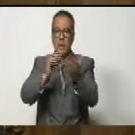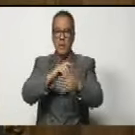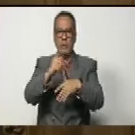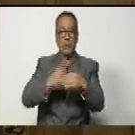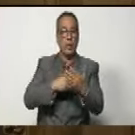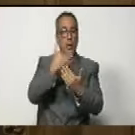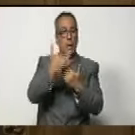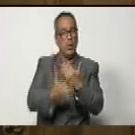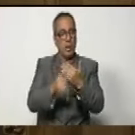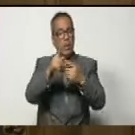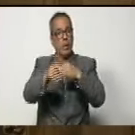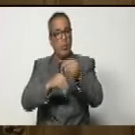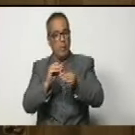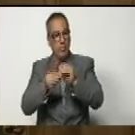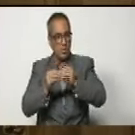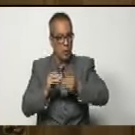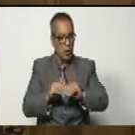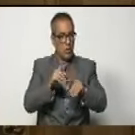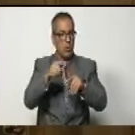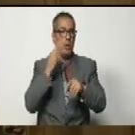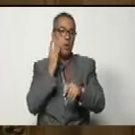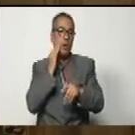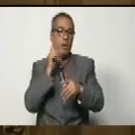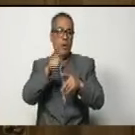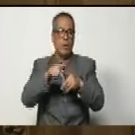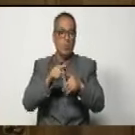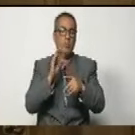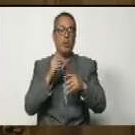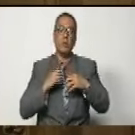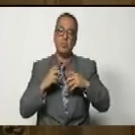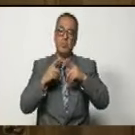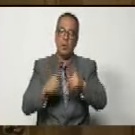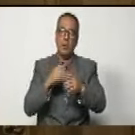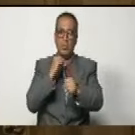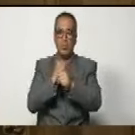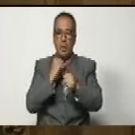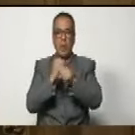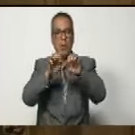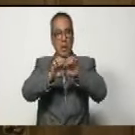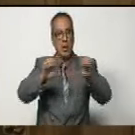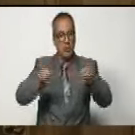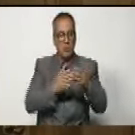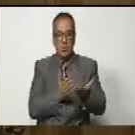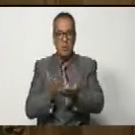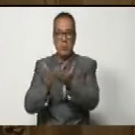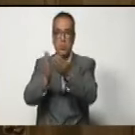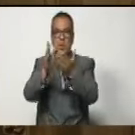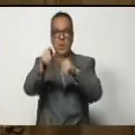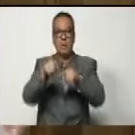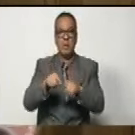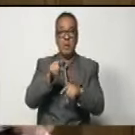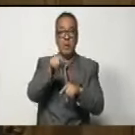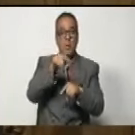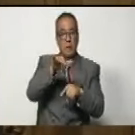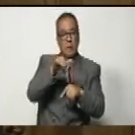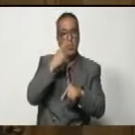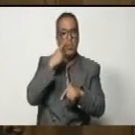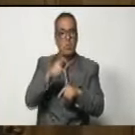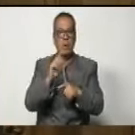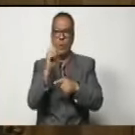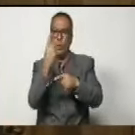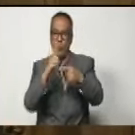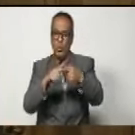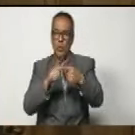de habilitación y rehabilitación, en particular en los ámbitos de la salud, el empleo, la educación y los servicios sociales. Los mismos deberán,